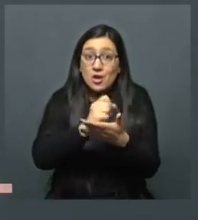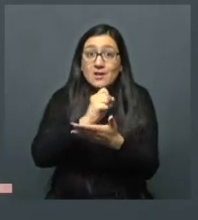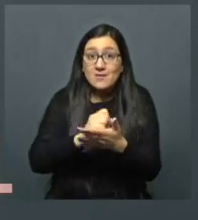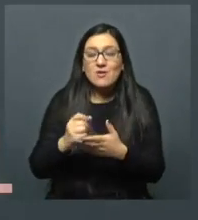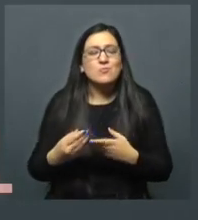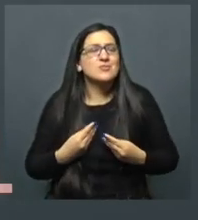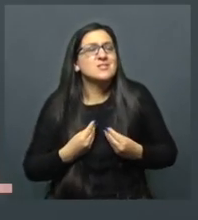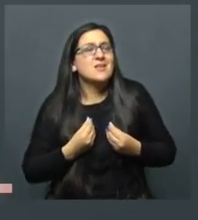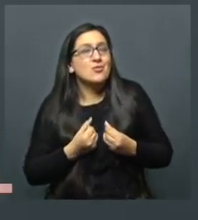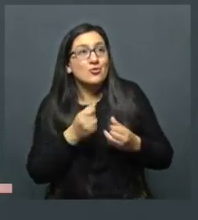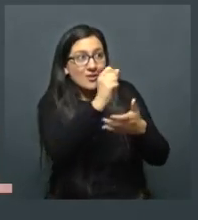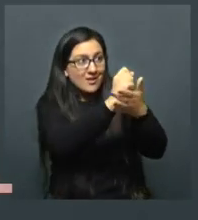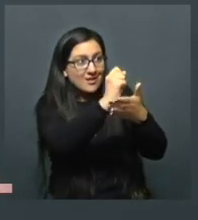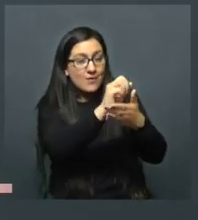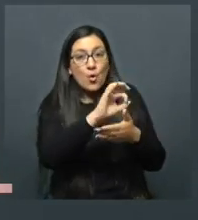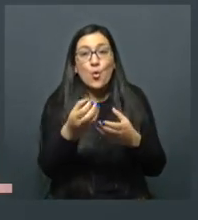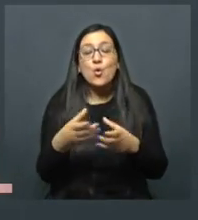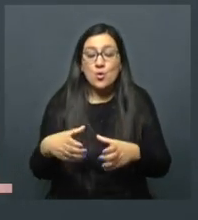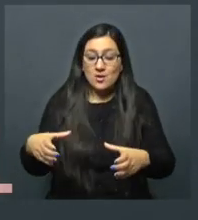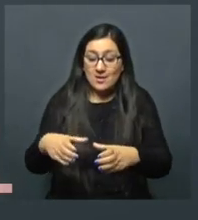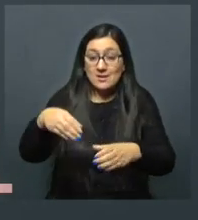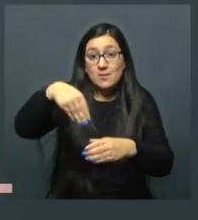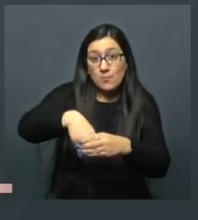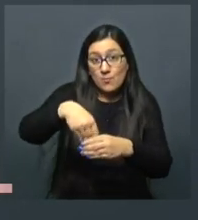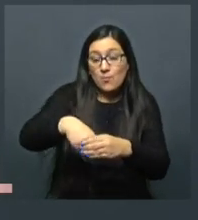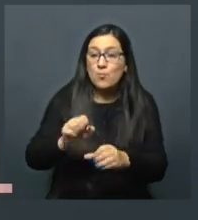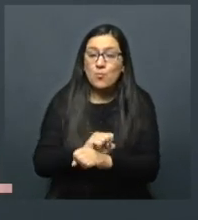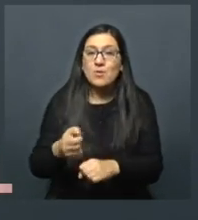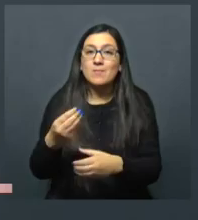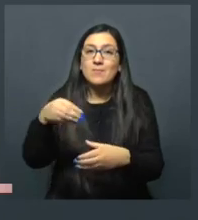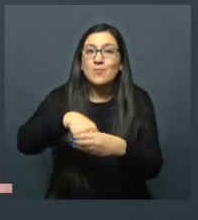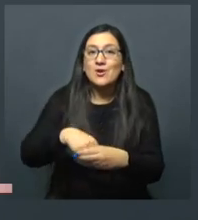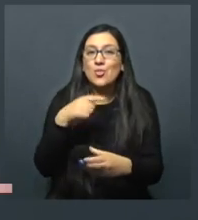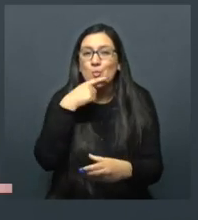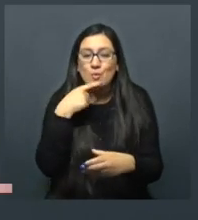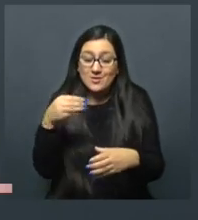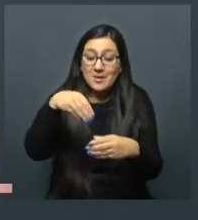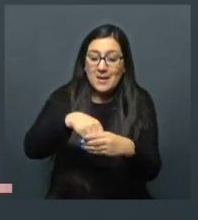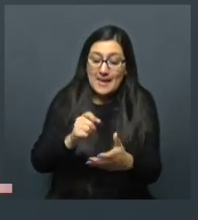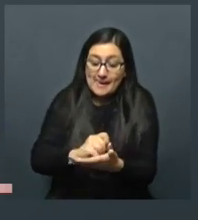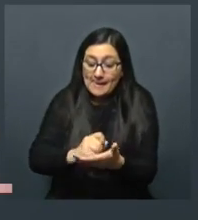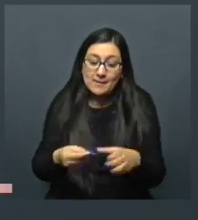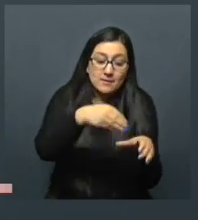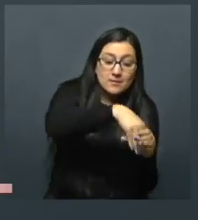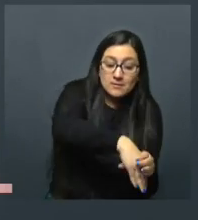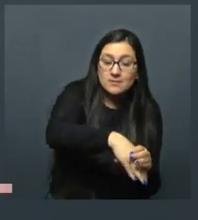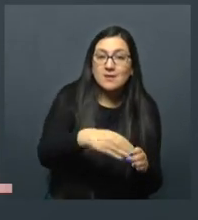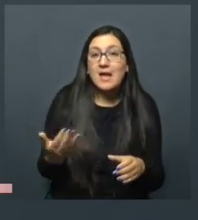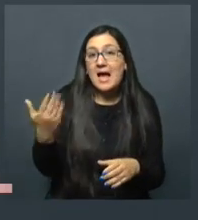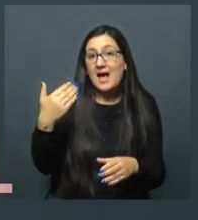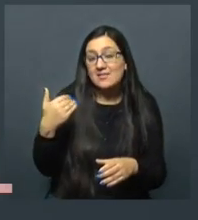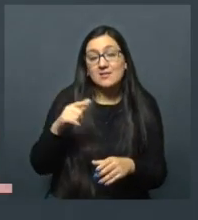mismo hay como buzoneras donde uno puede depositar sus dudas. Entonces realmente, si bien antes no había